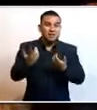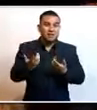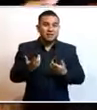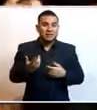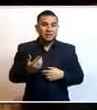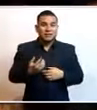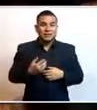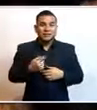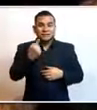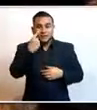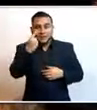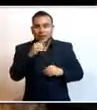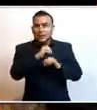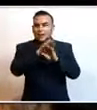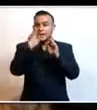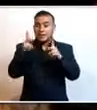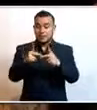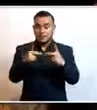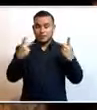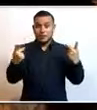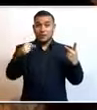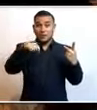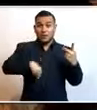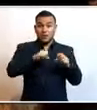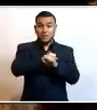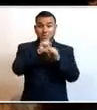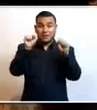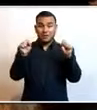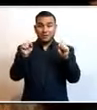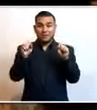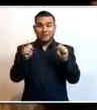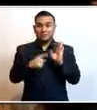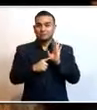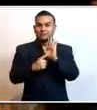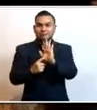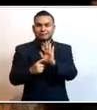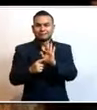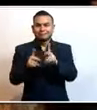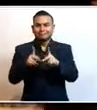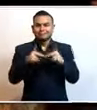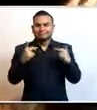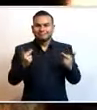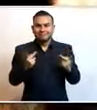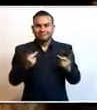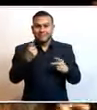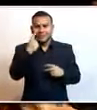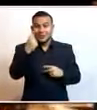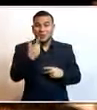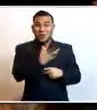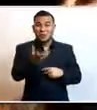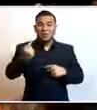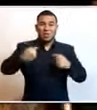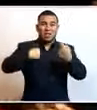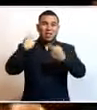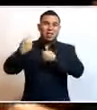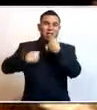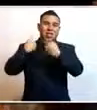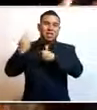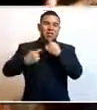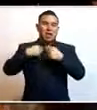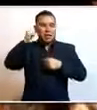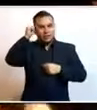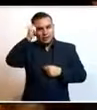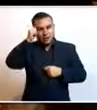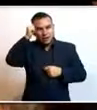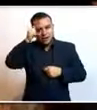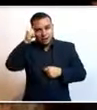Solo vean las portadas de los periódicos de hoy, por Dios. nos tiran toda la maquinaria y mandan a sus analistas a